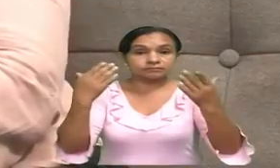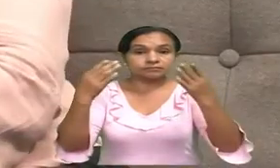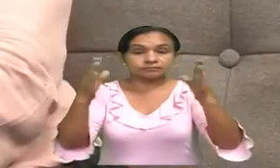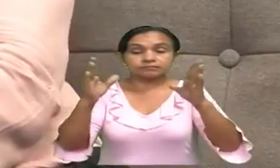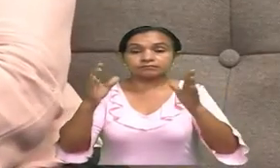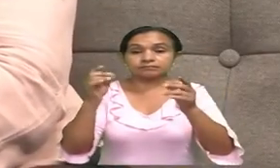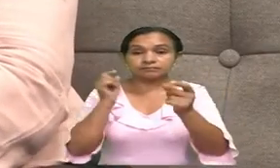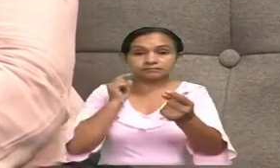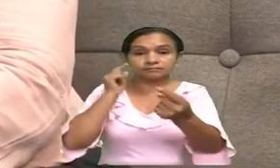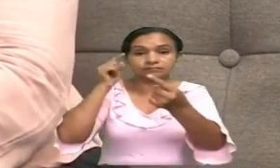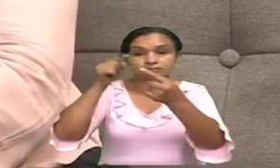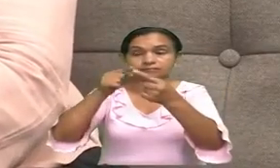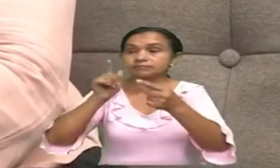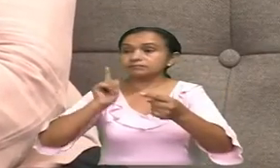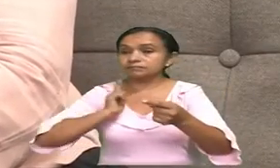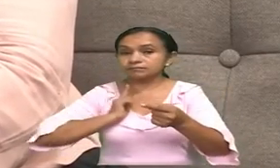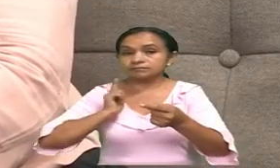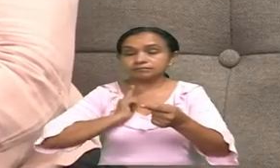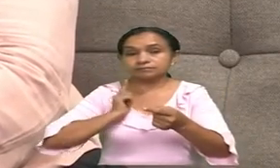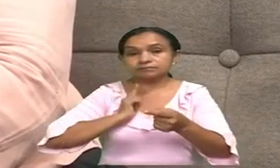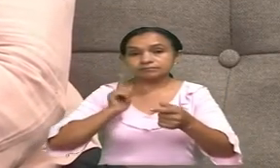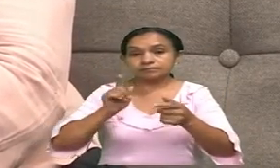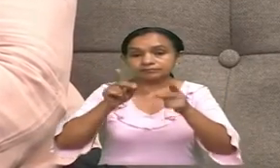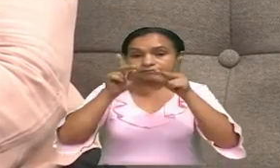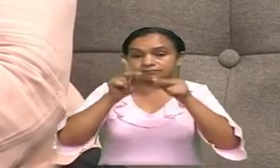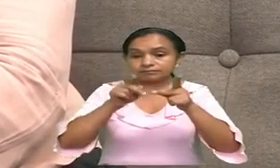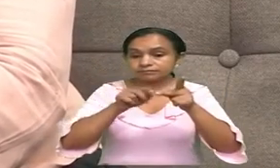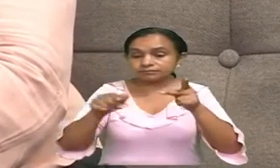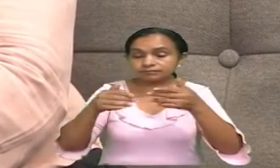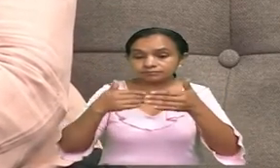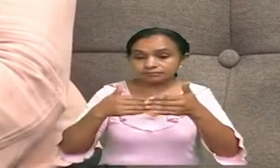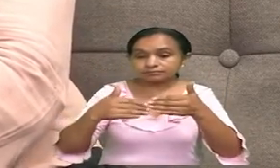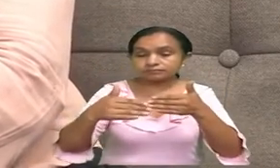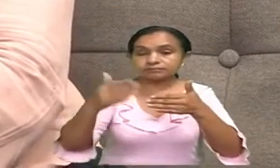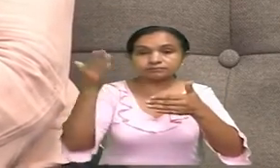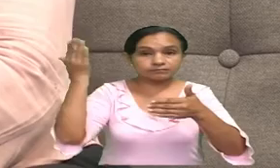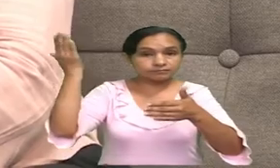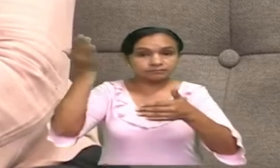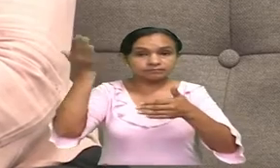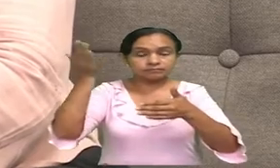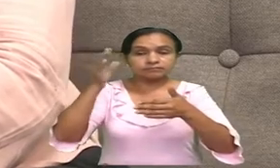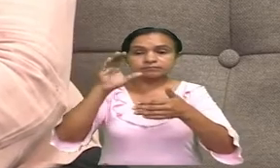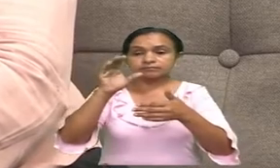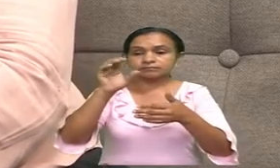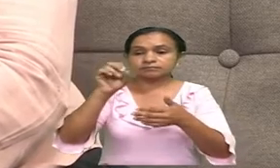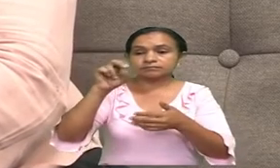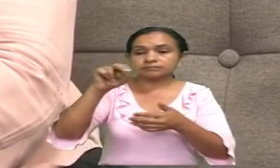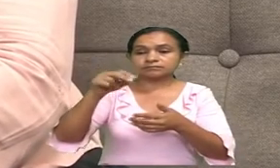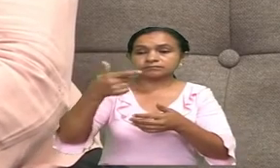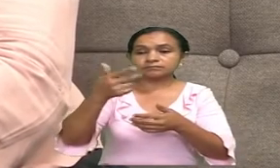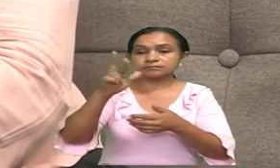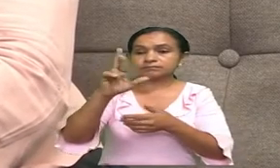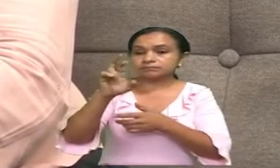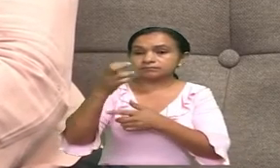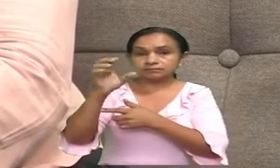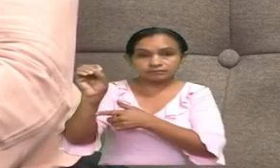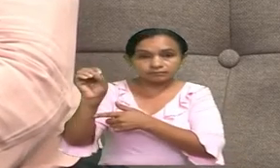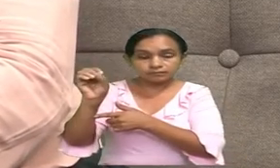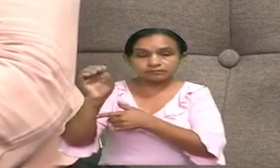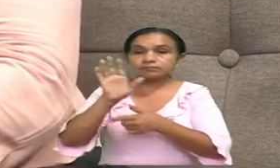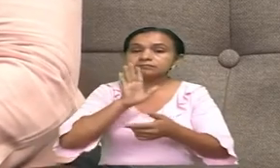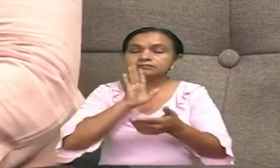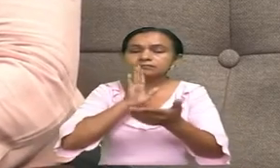los objetivos que tenemos planteados para el Congreso, porque cuando nosotros hablamos